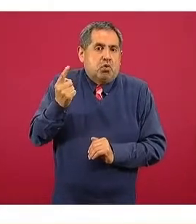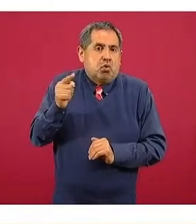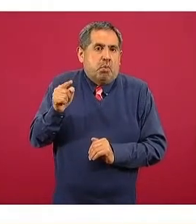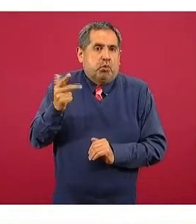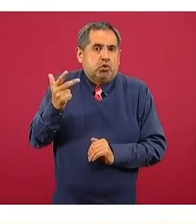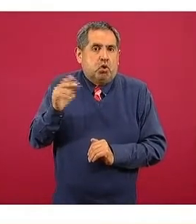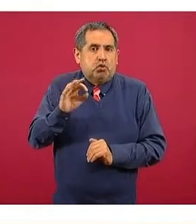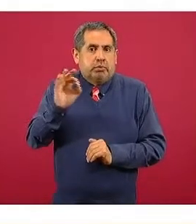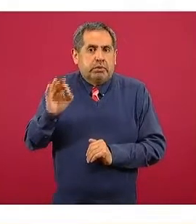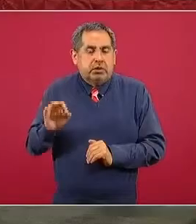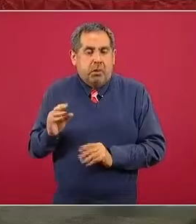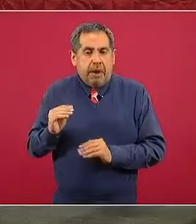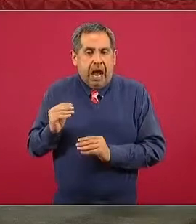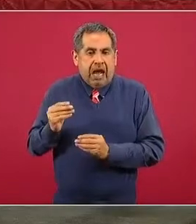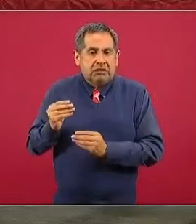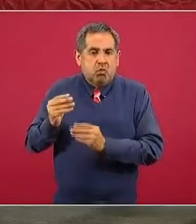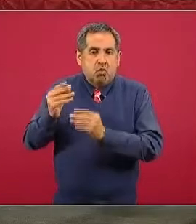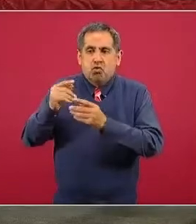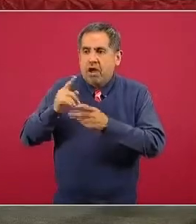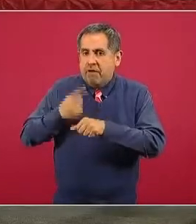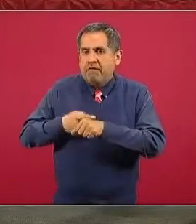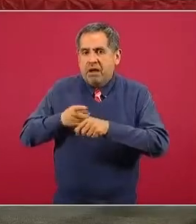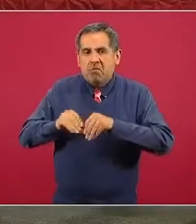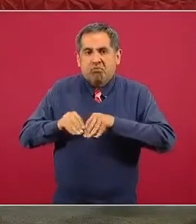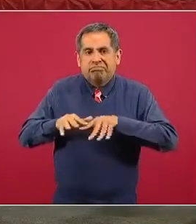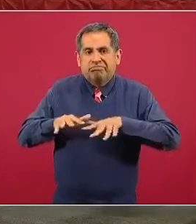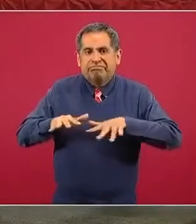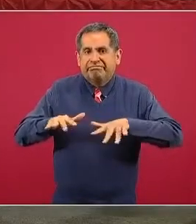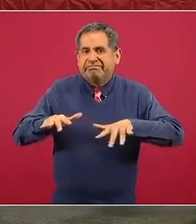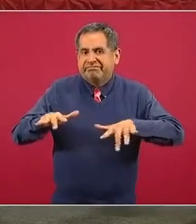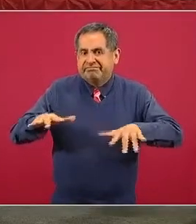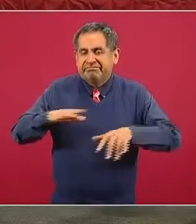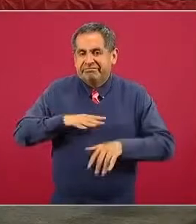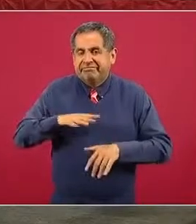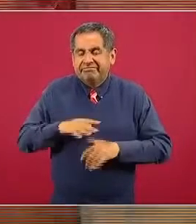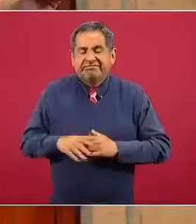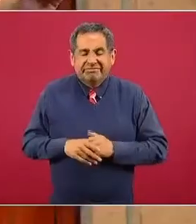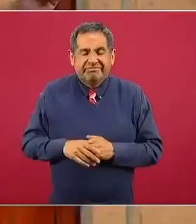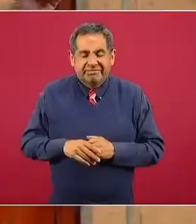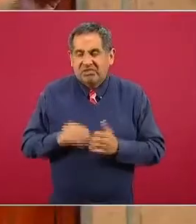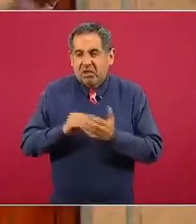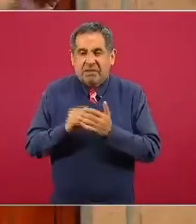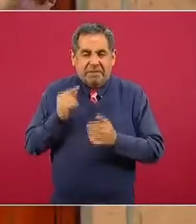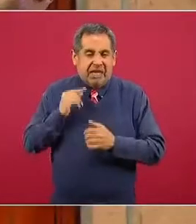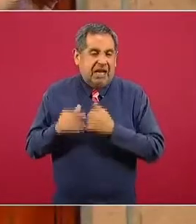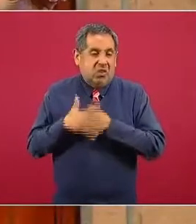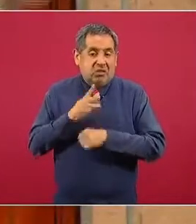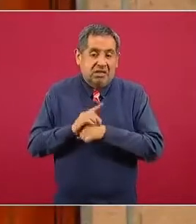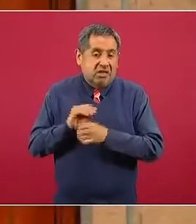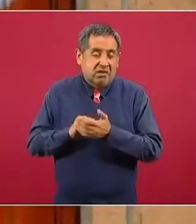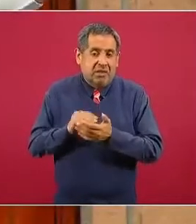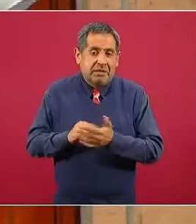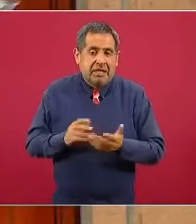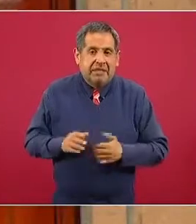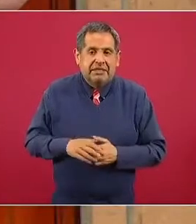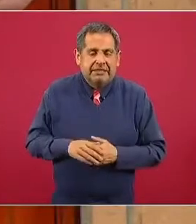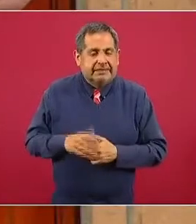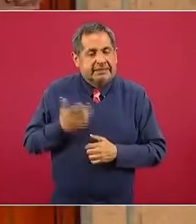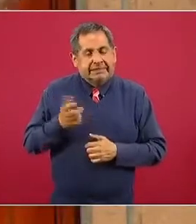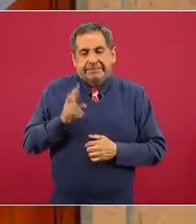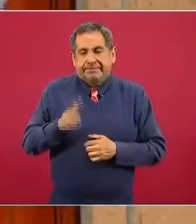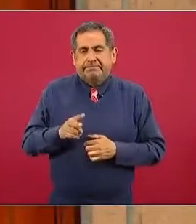el 21.8% de la transmisión o de los casos en los últimos 14 días, y lógicamente